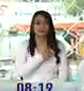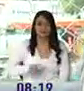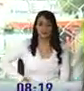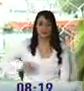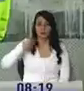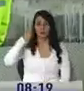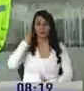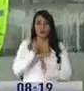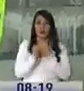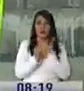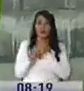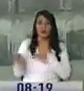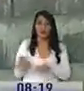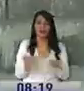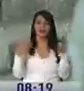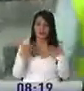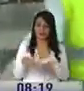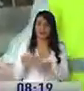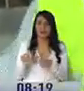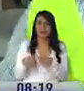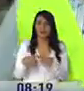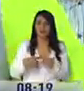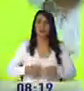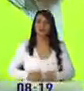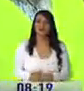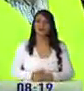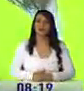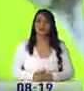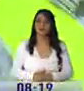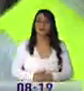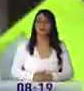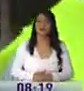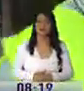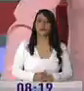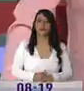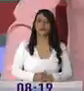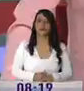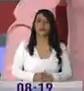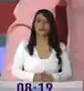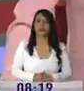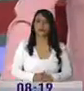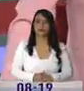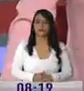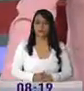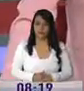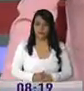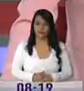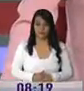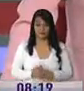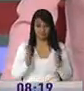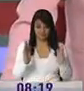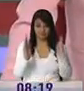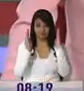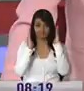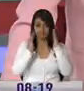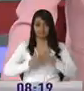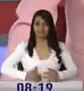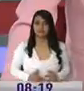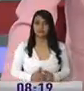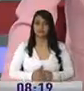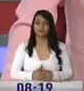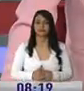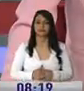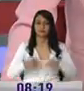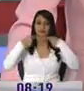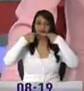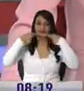su agenda en la capital de la República informó Javier gallo y preste atención porque mediante un comunicado